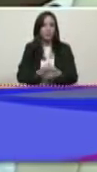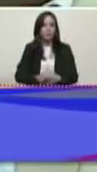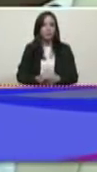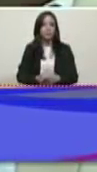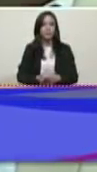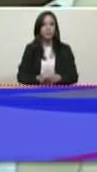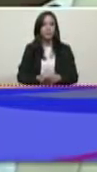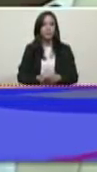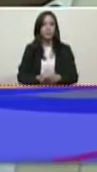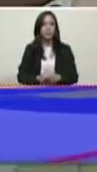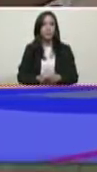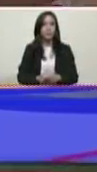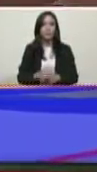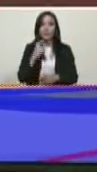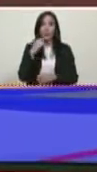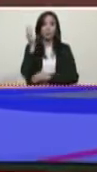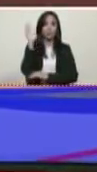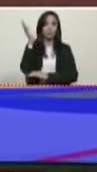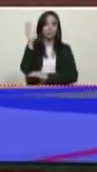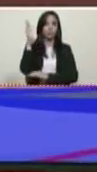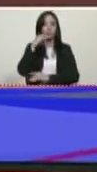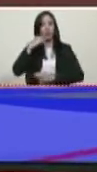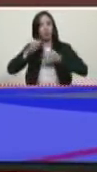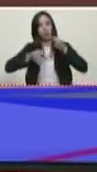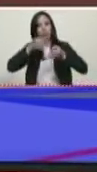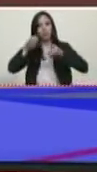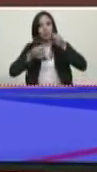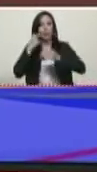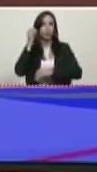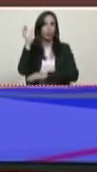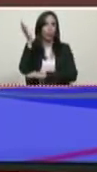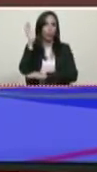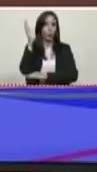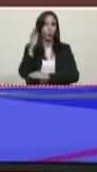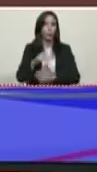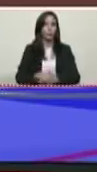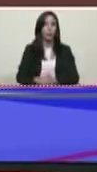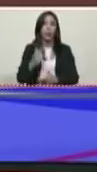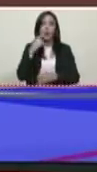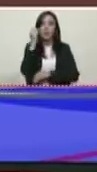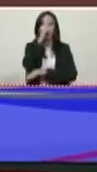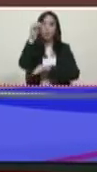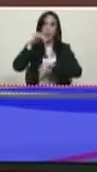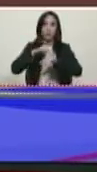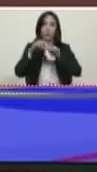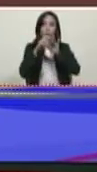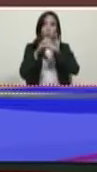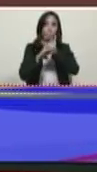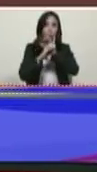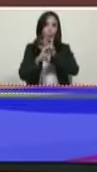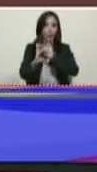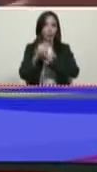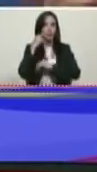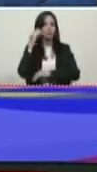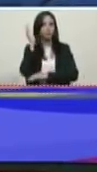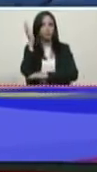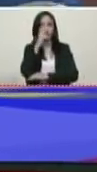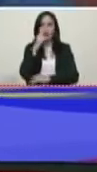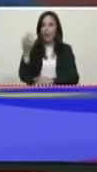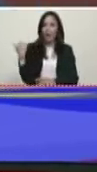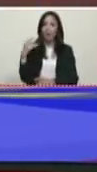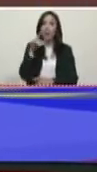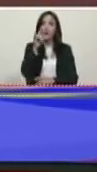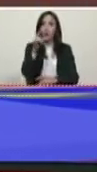en el discurso antes la asamblea nacional constituyente el pasado